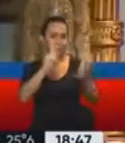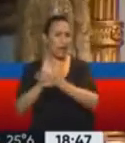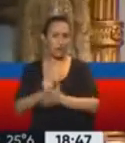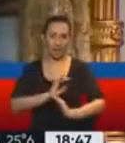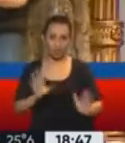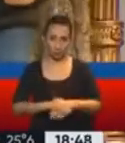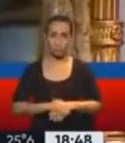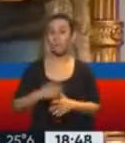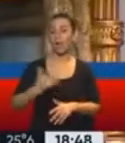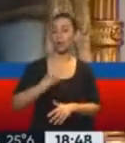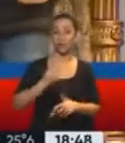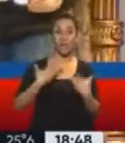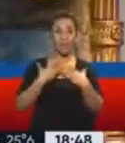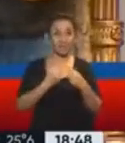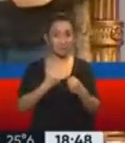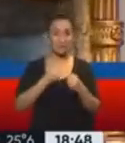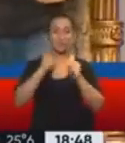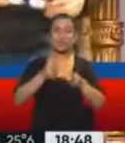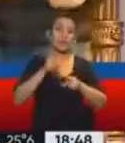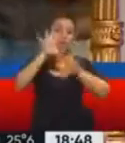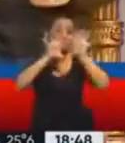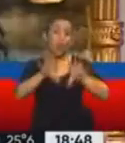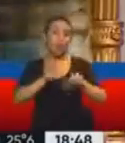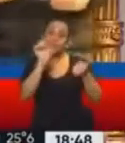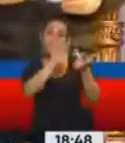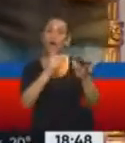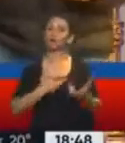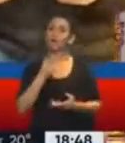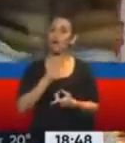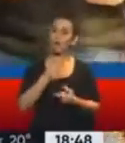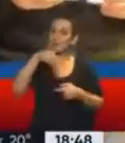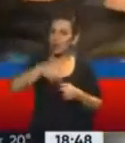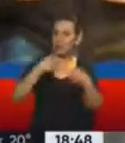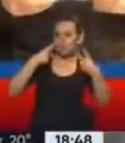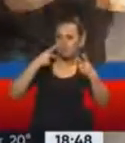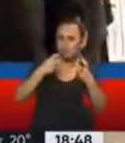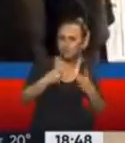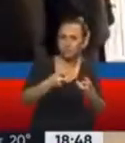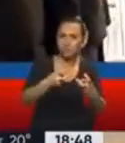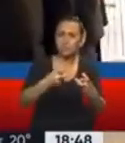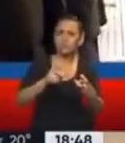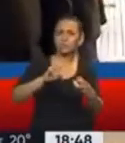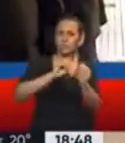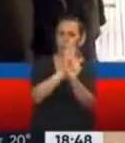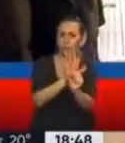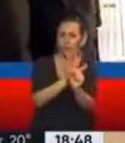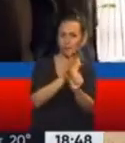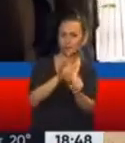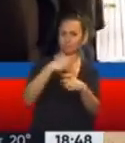autoridades sanitarias nacionales y jurisdiccionales se encuentran realizando las investigaciones epidemiológicas